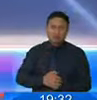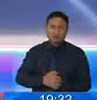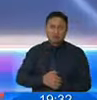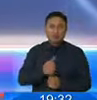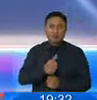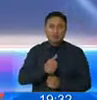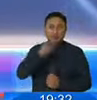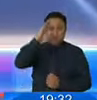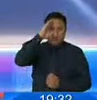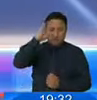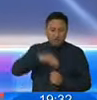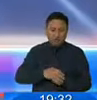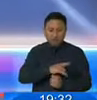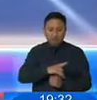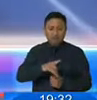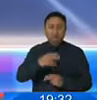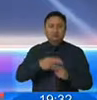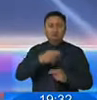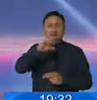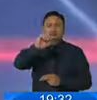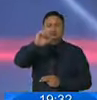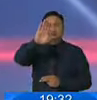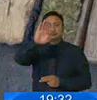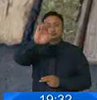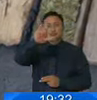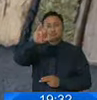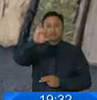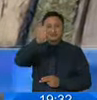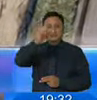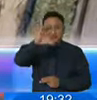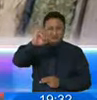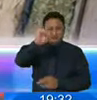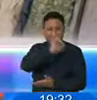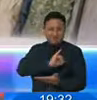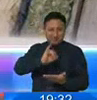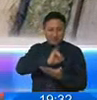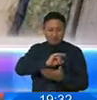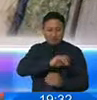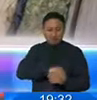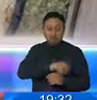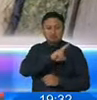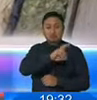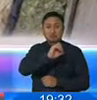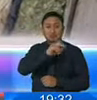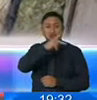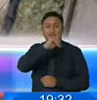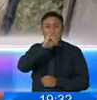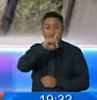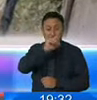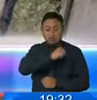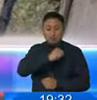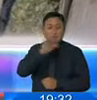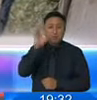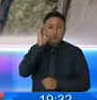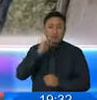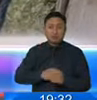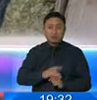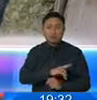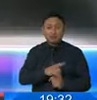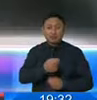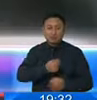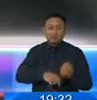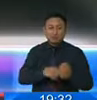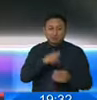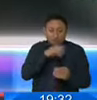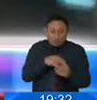operativo denominado Obelisco, realizado en la provincia de Imbabura, decomisó 20 kilos de marihuana destinados para el consumo